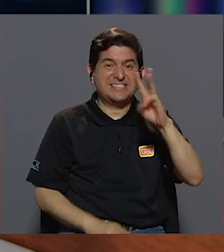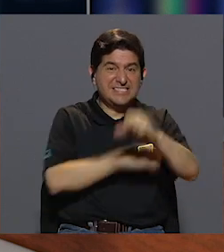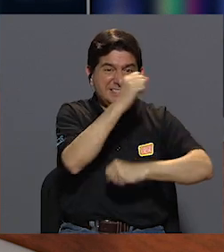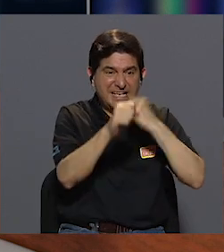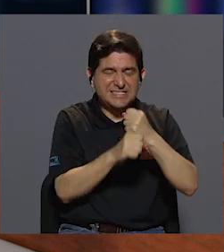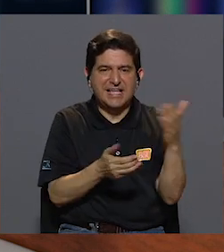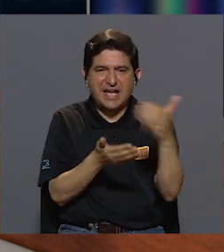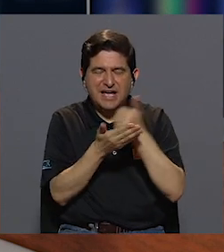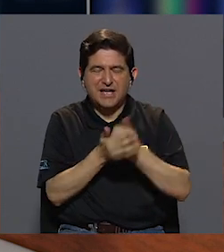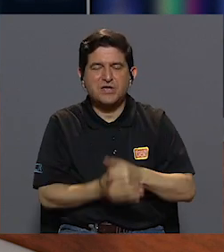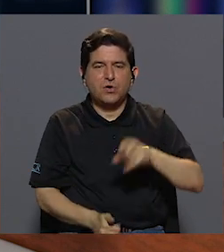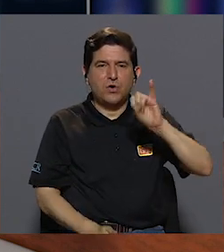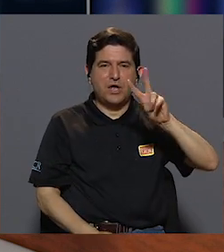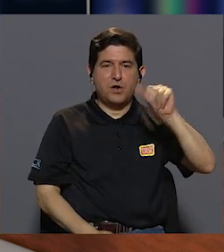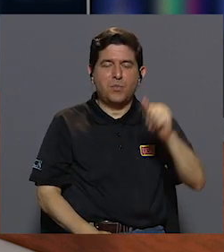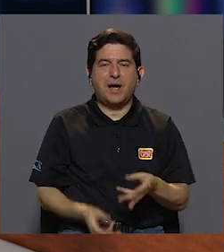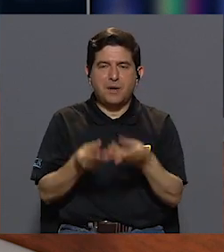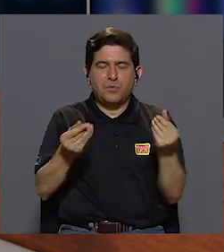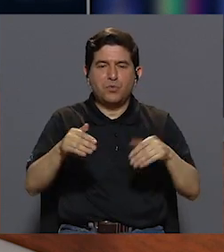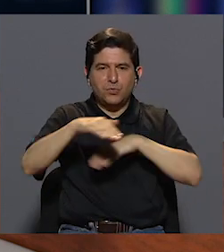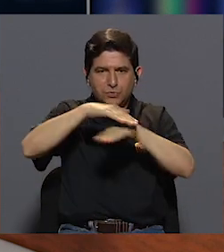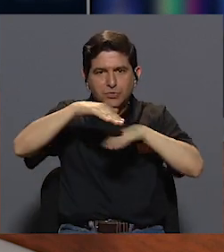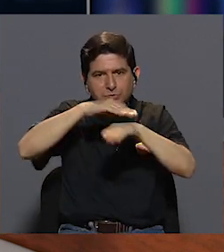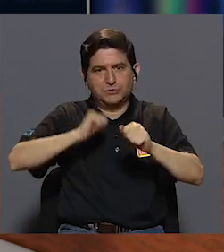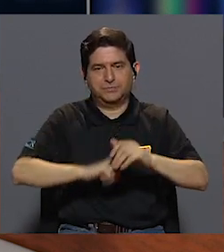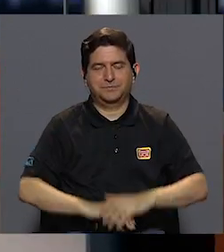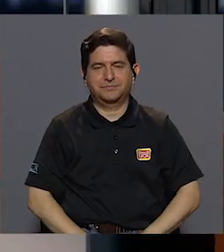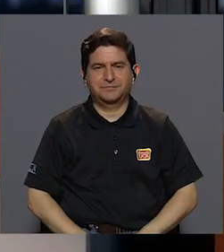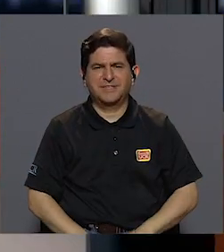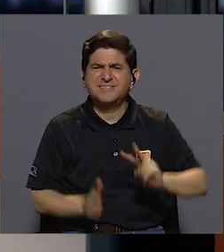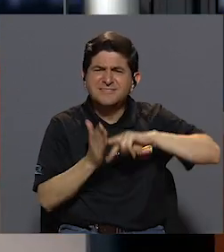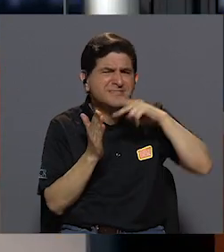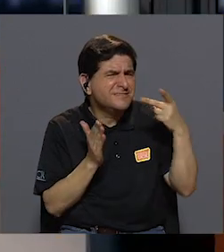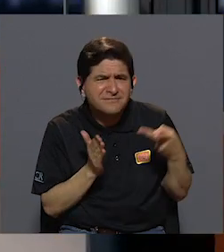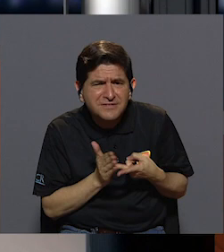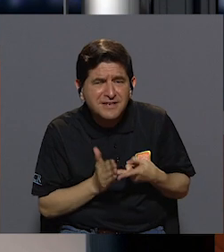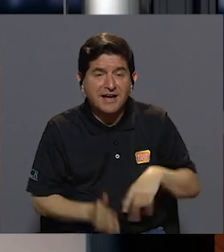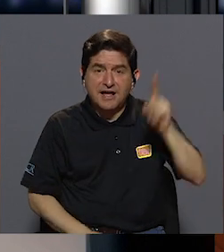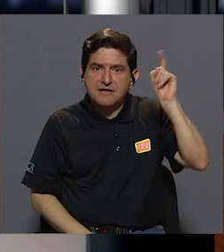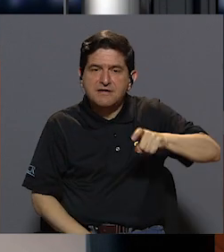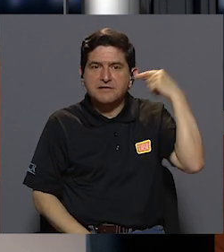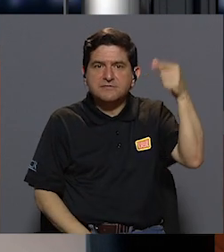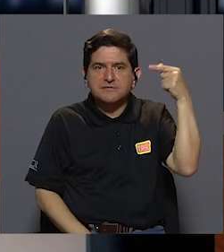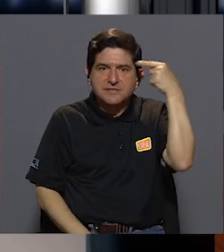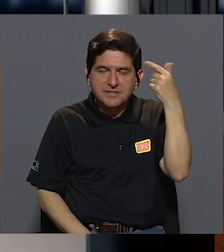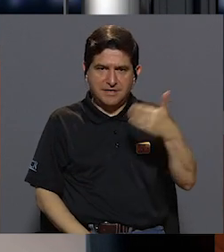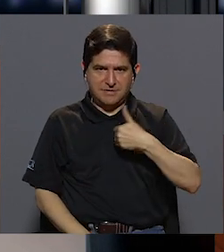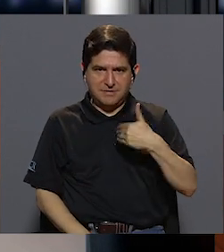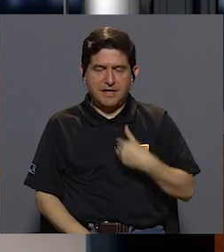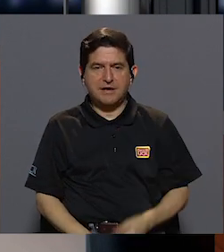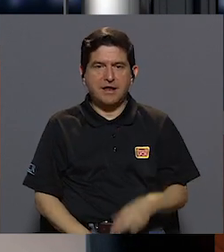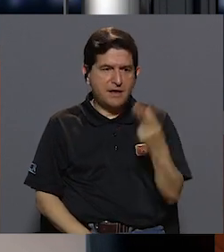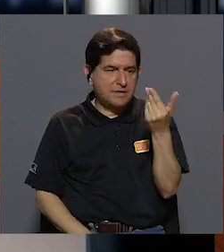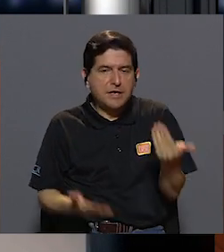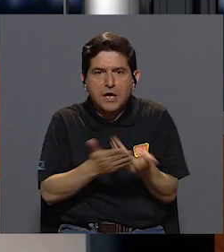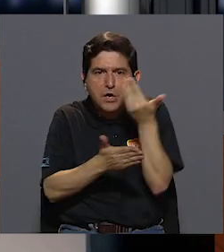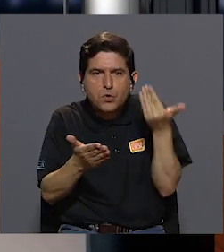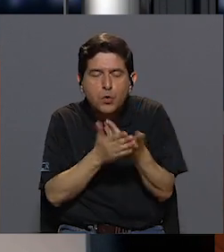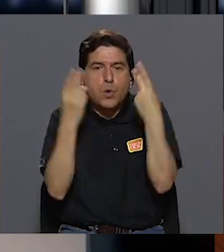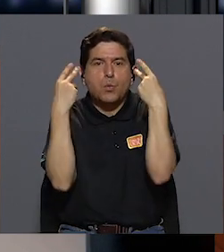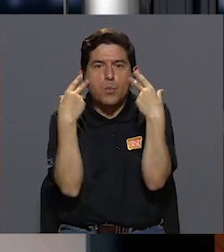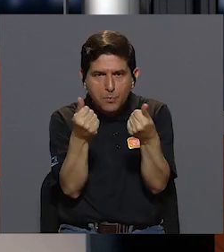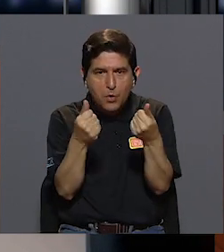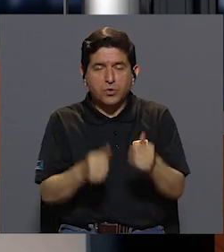a 6 años de cobro del IVA a la canasta básica. Es decir, la necesidad del gobierno de contar con recursos